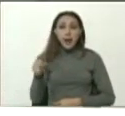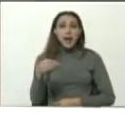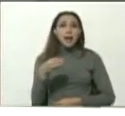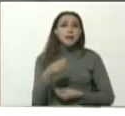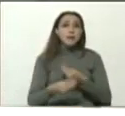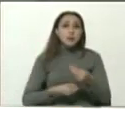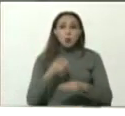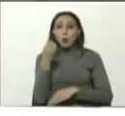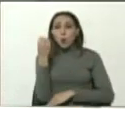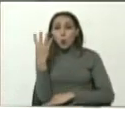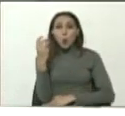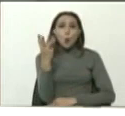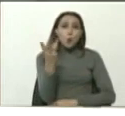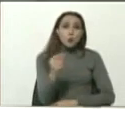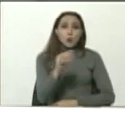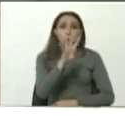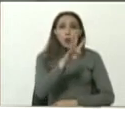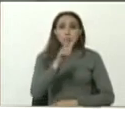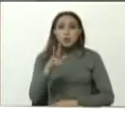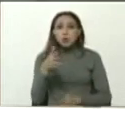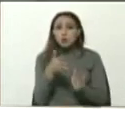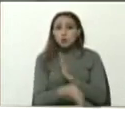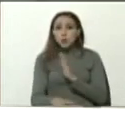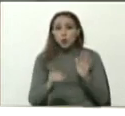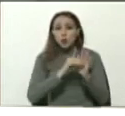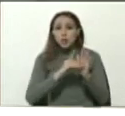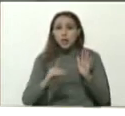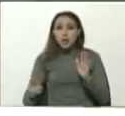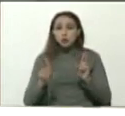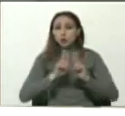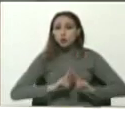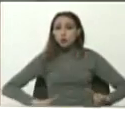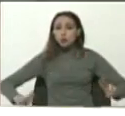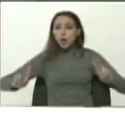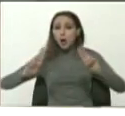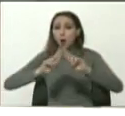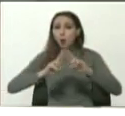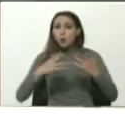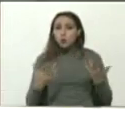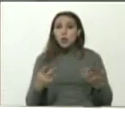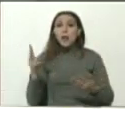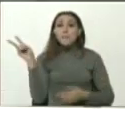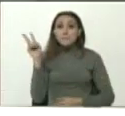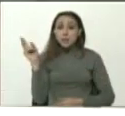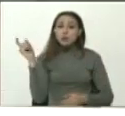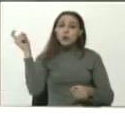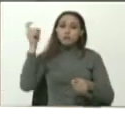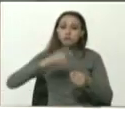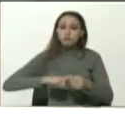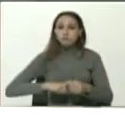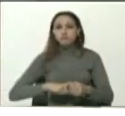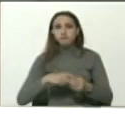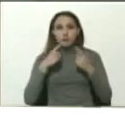número 42 del Consejo de los Derechos Humanos de la ONU y donde Venezuela una vez más alza su voz.